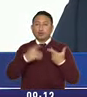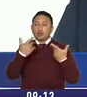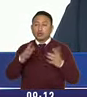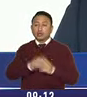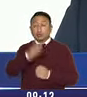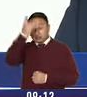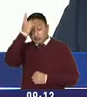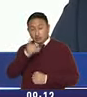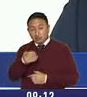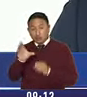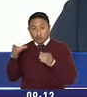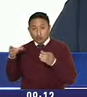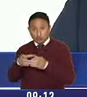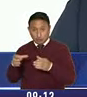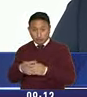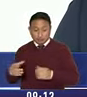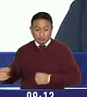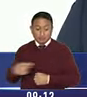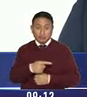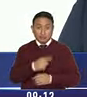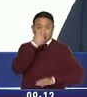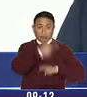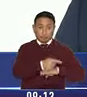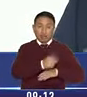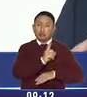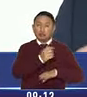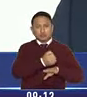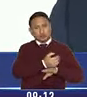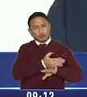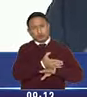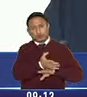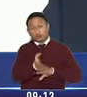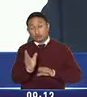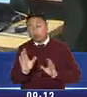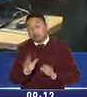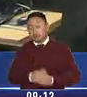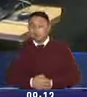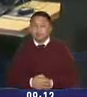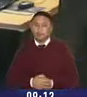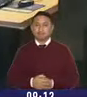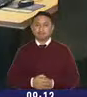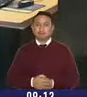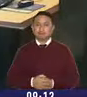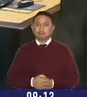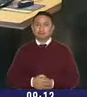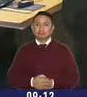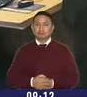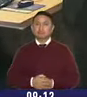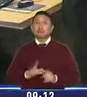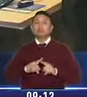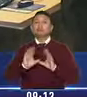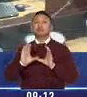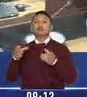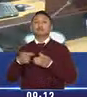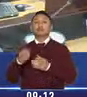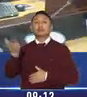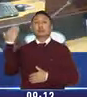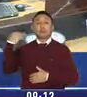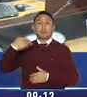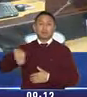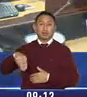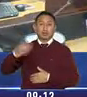la que pueda llegar esta comisión no deja de ser una mera recomendación al Pleno. Sin embargo, esta comisión conformada el pasado